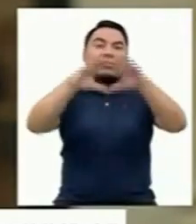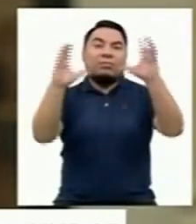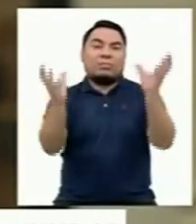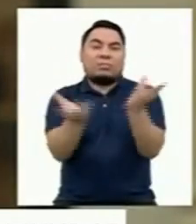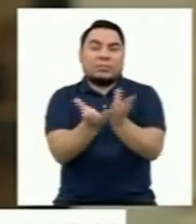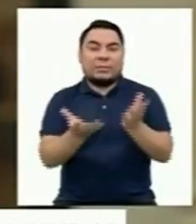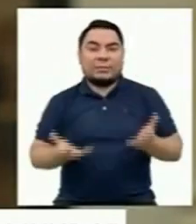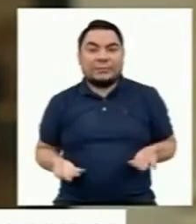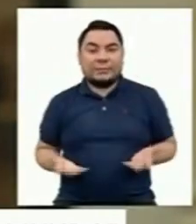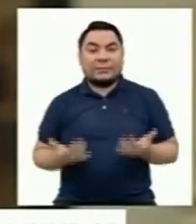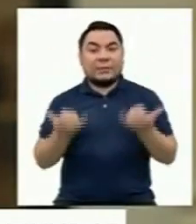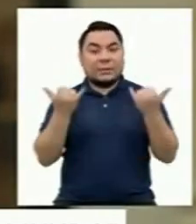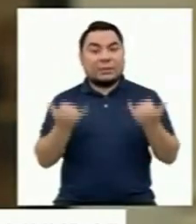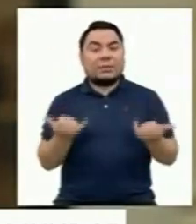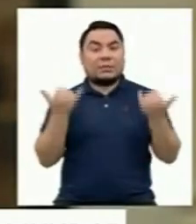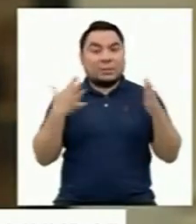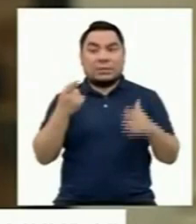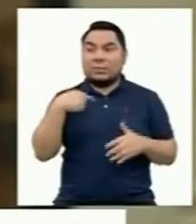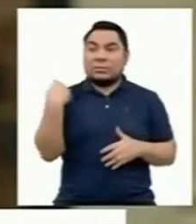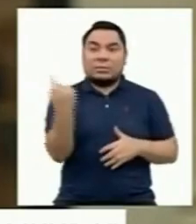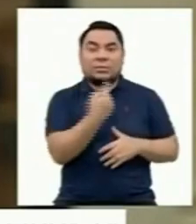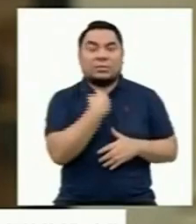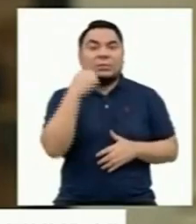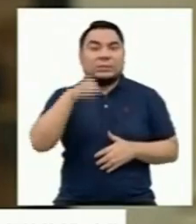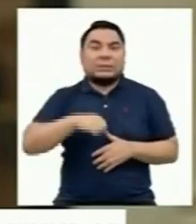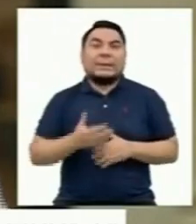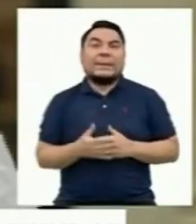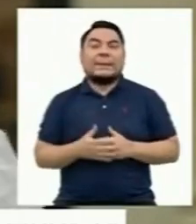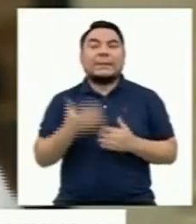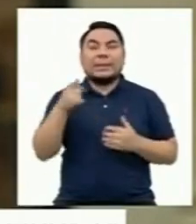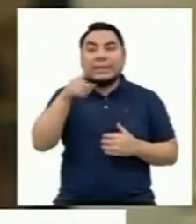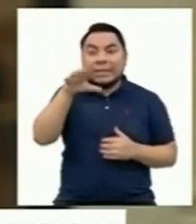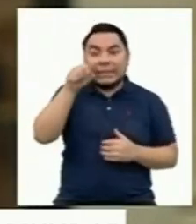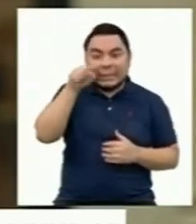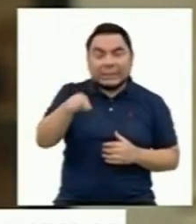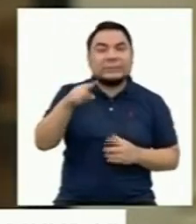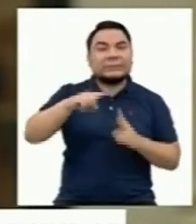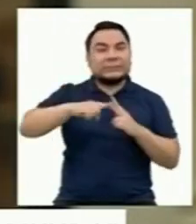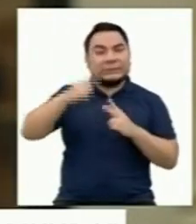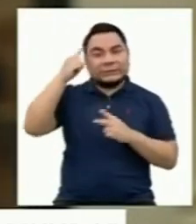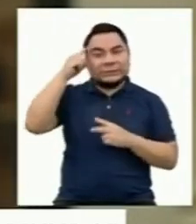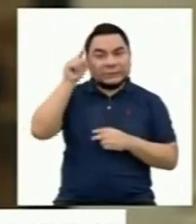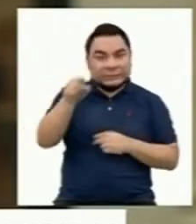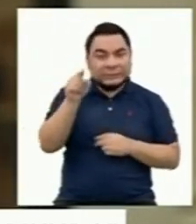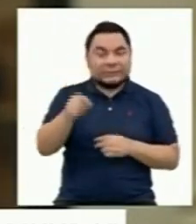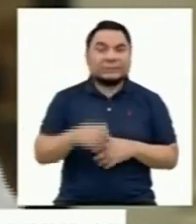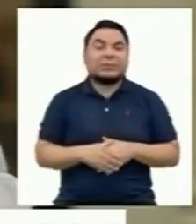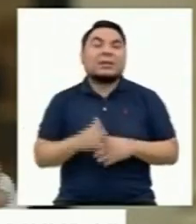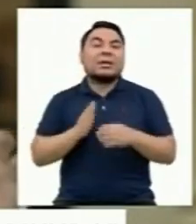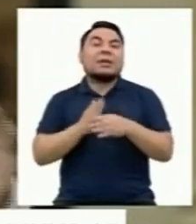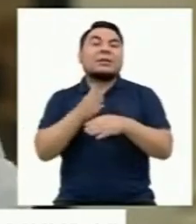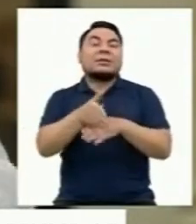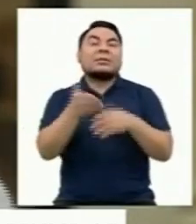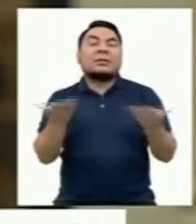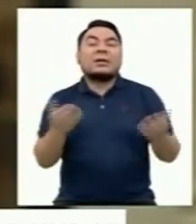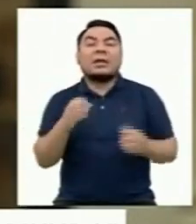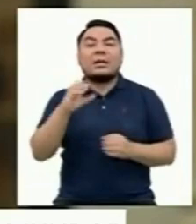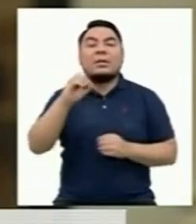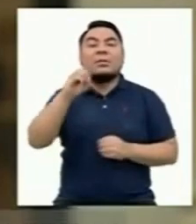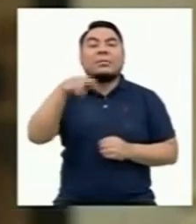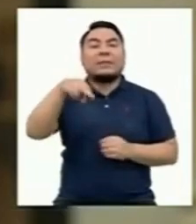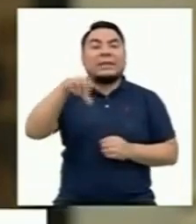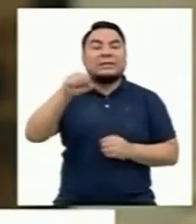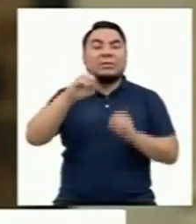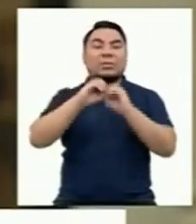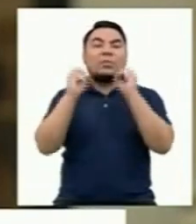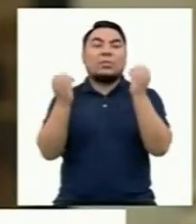de adquisición y compra de estas vacunas. Bien, entonces, inclusive el mismo exministro de Salud